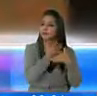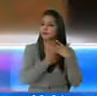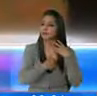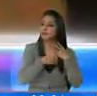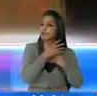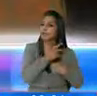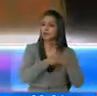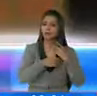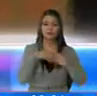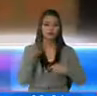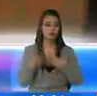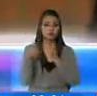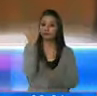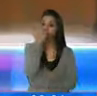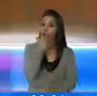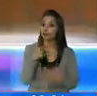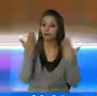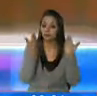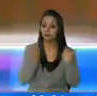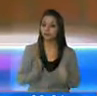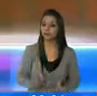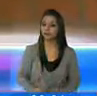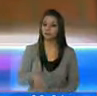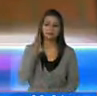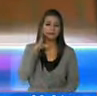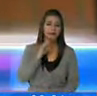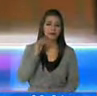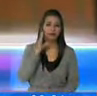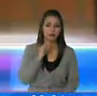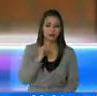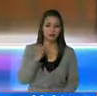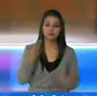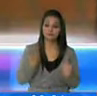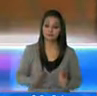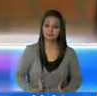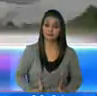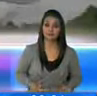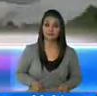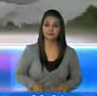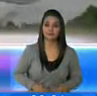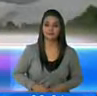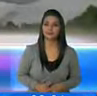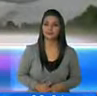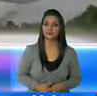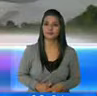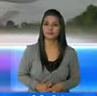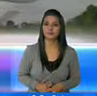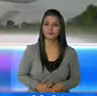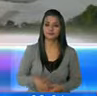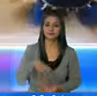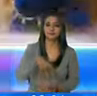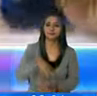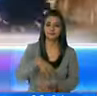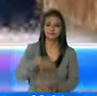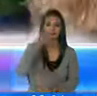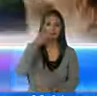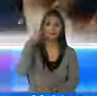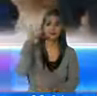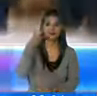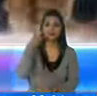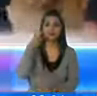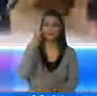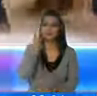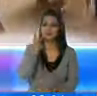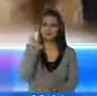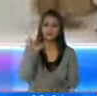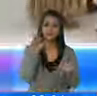caspa, para mantener lacio y negro, y para el crecimiento también. En la provincia de Pastaza encontramos a gran parte